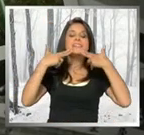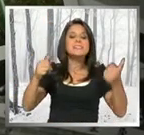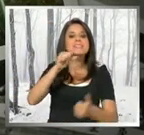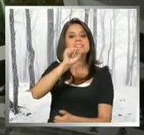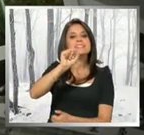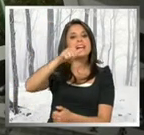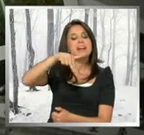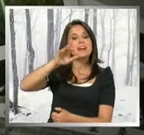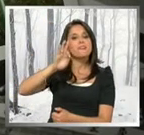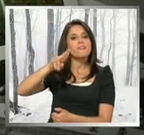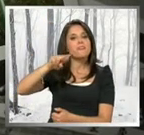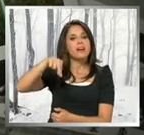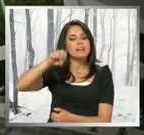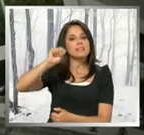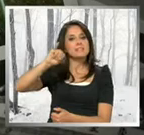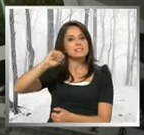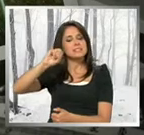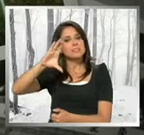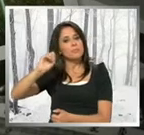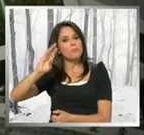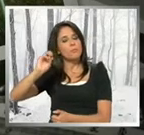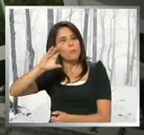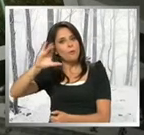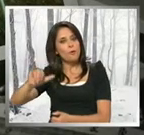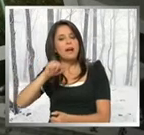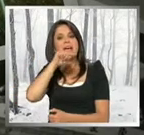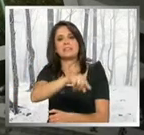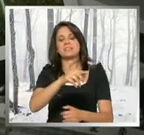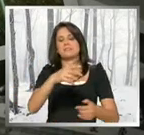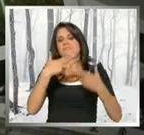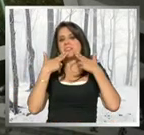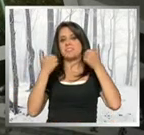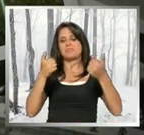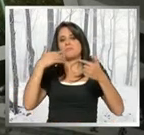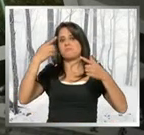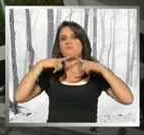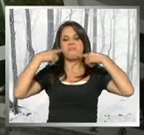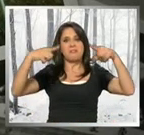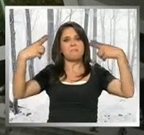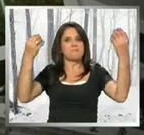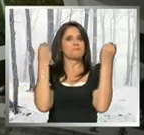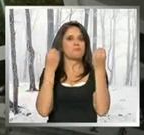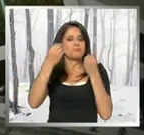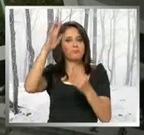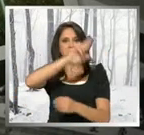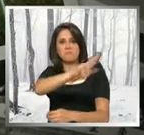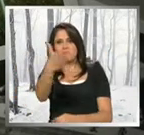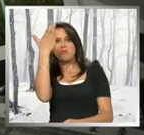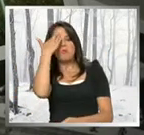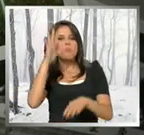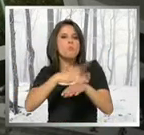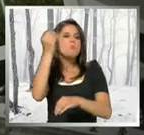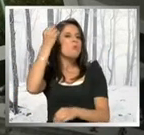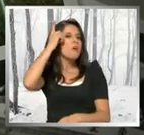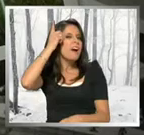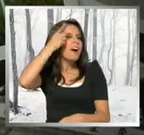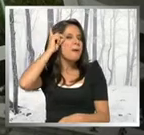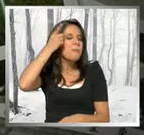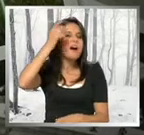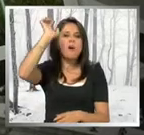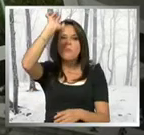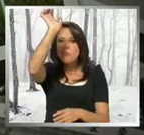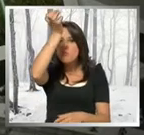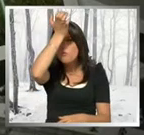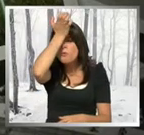Francisco Borja, que era famosa en el siglo XIX por su producción de caballos. Ahí criaban caballos y criaban borregos,